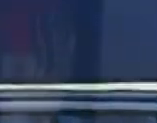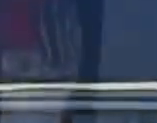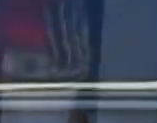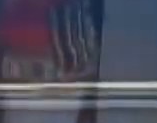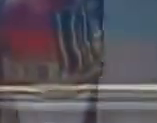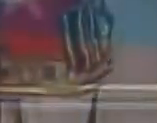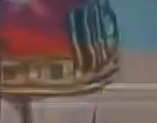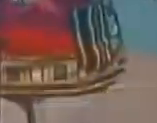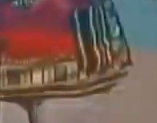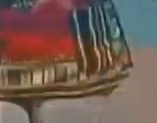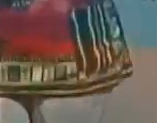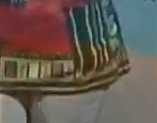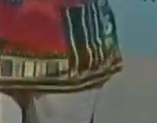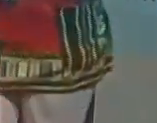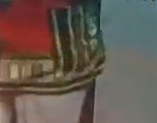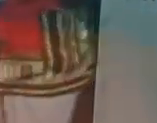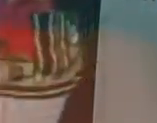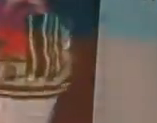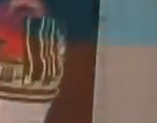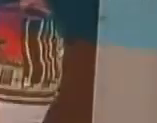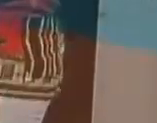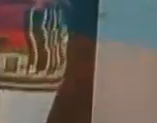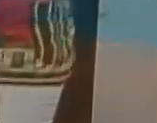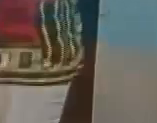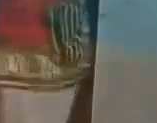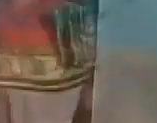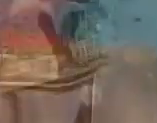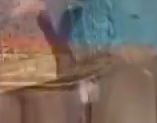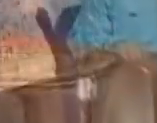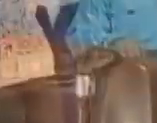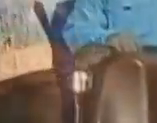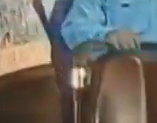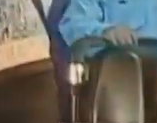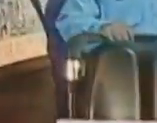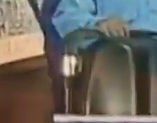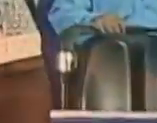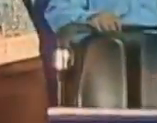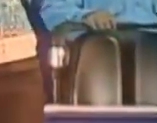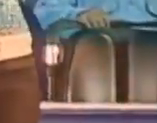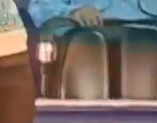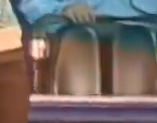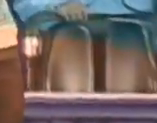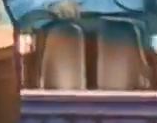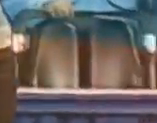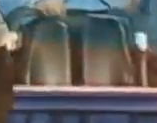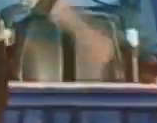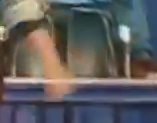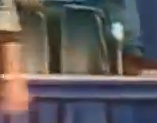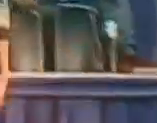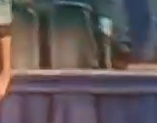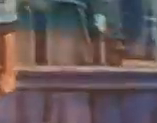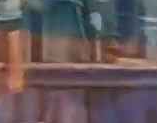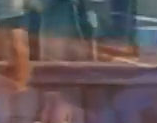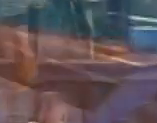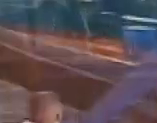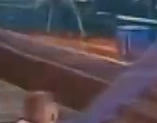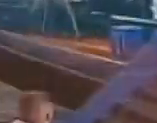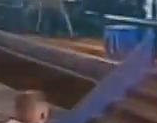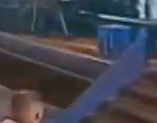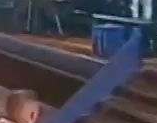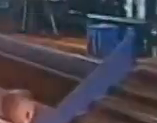para Todos, actos que se realizó en el Teatro Nacional de Venezuela, ubicado en el centro de la capital